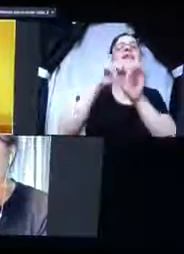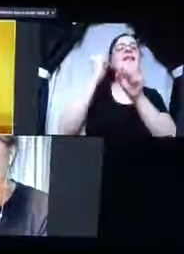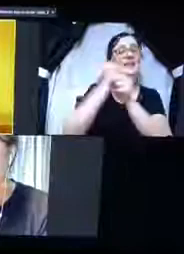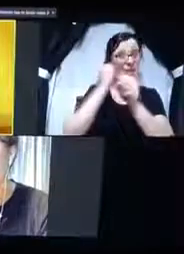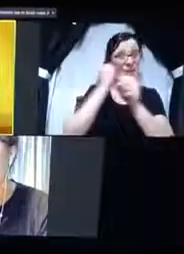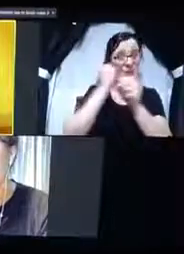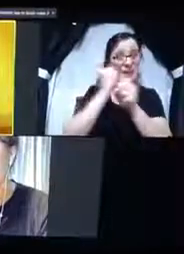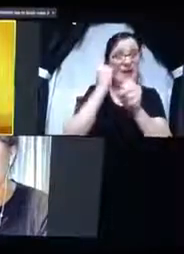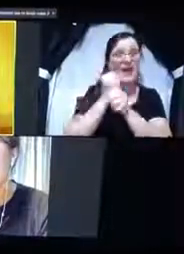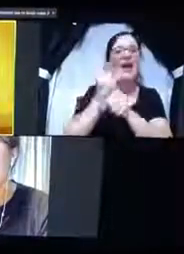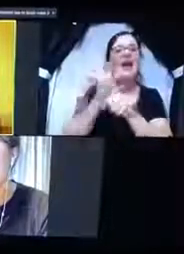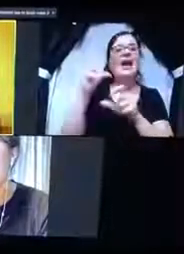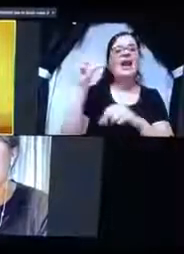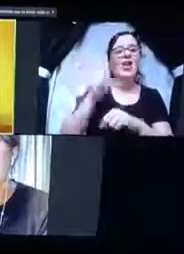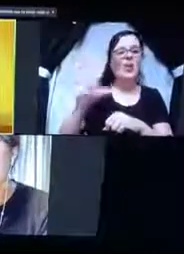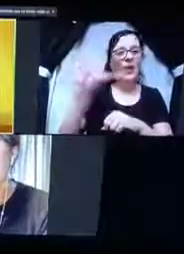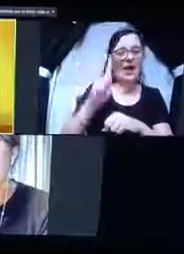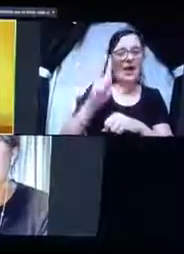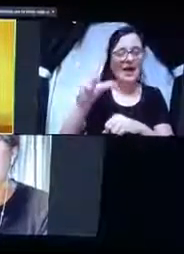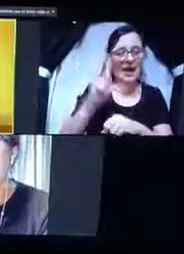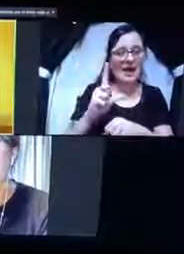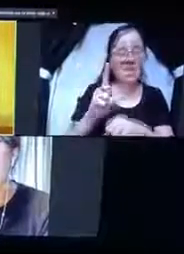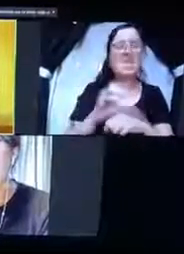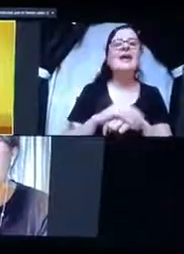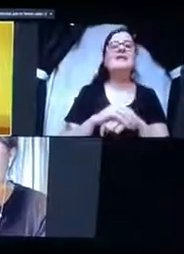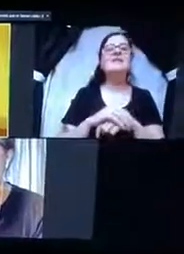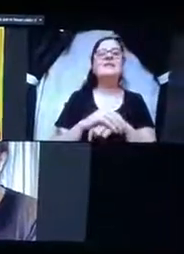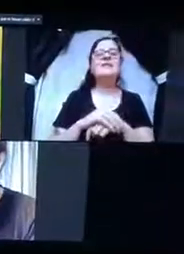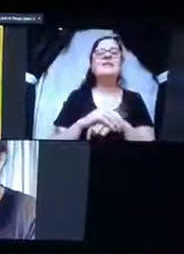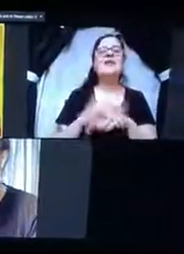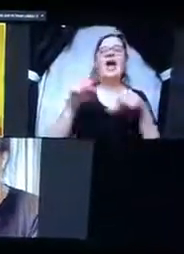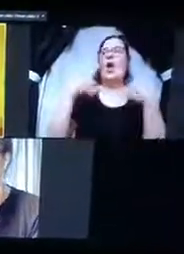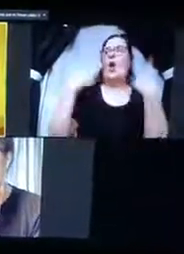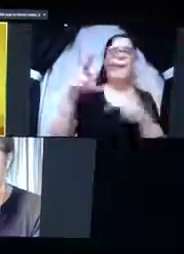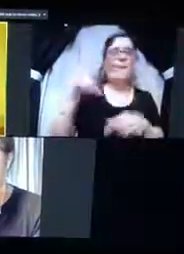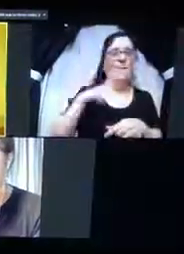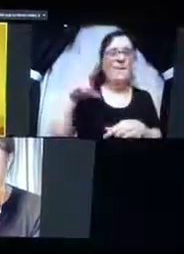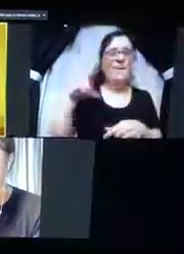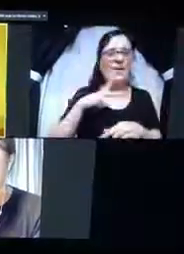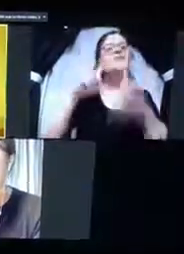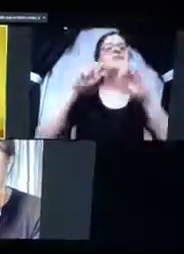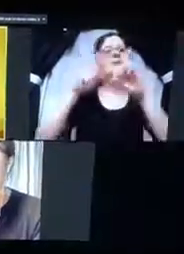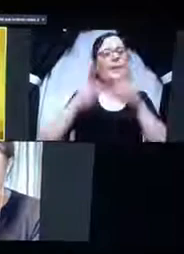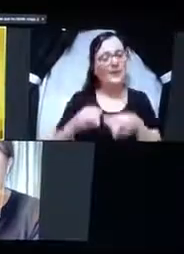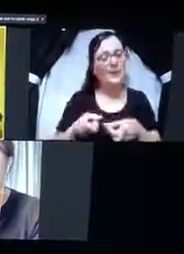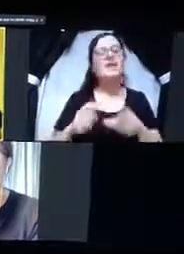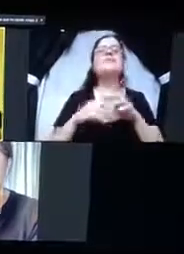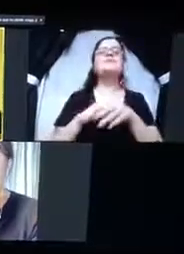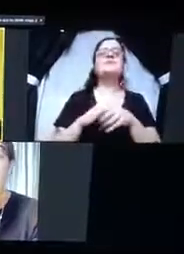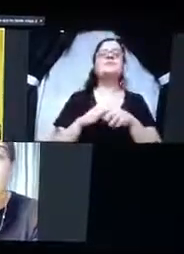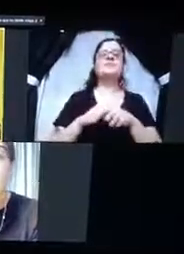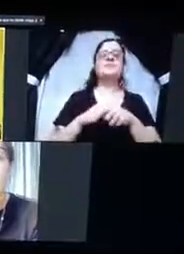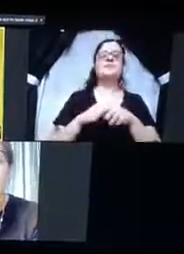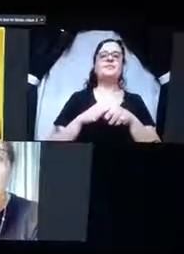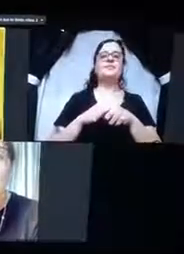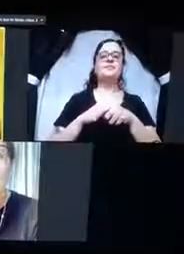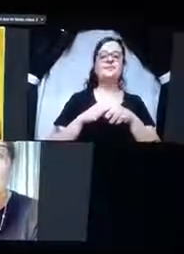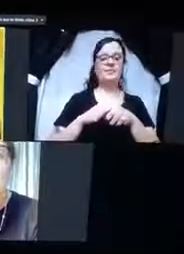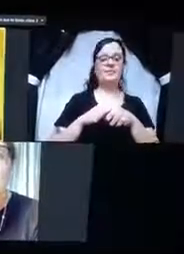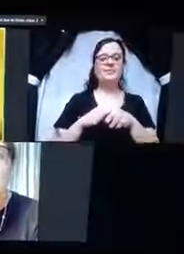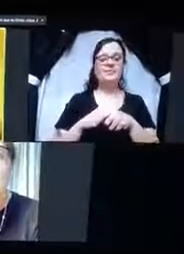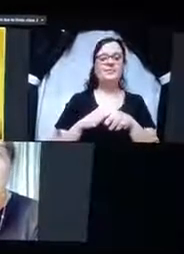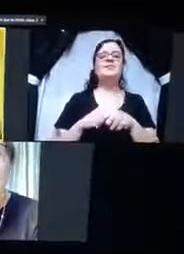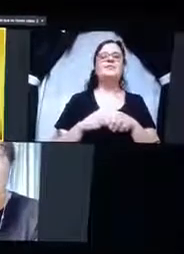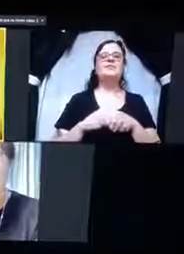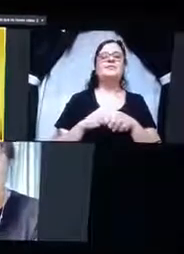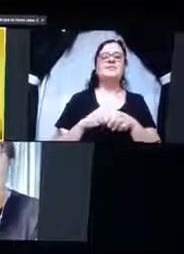trabajando en logogenia dentro, digamos, de los consultorios y acompañando procesos también dentro de las instituciones